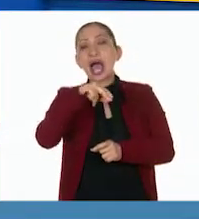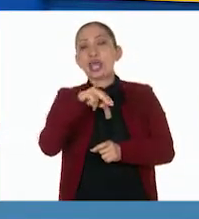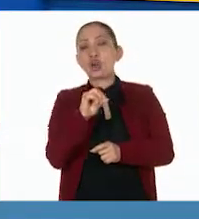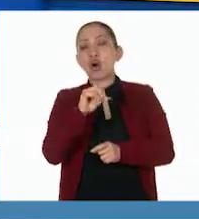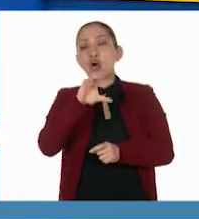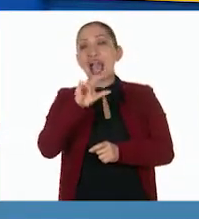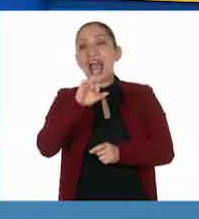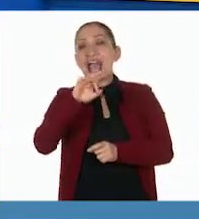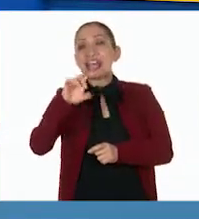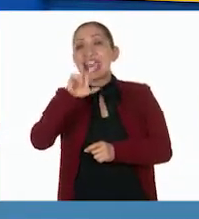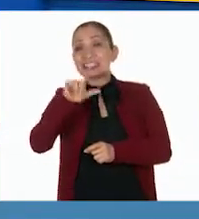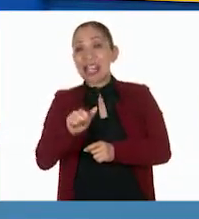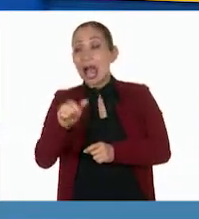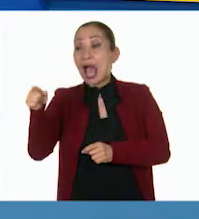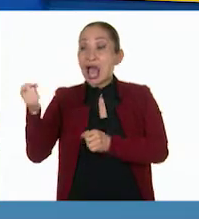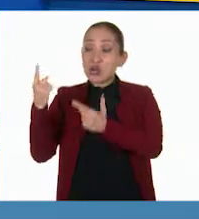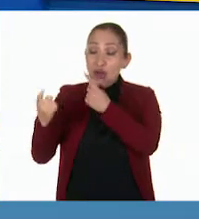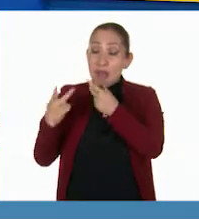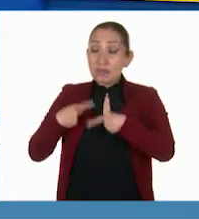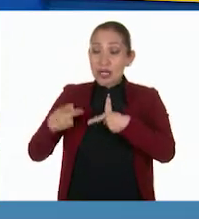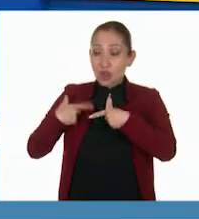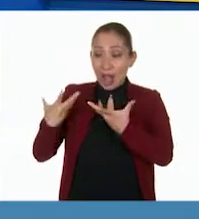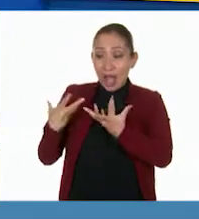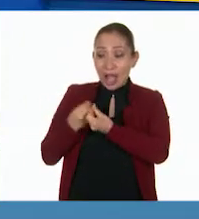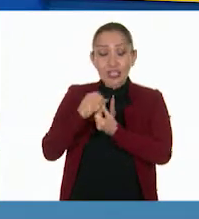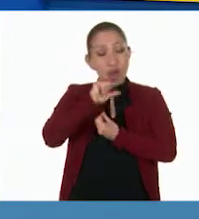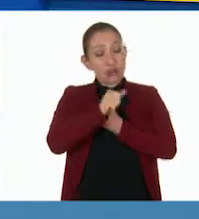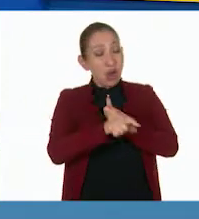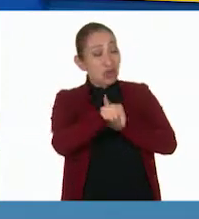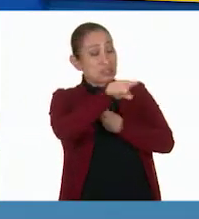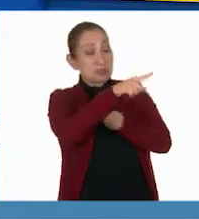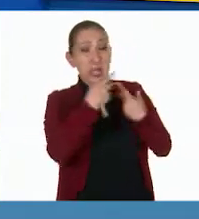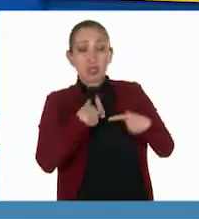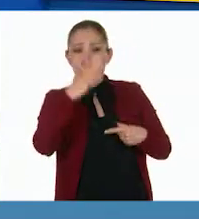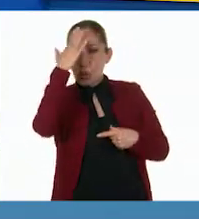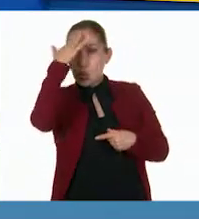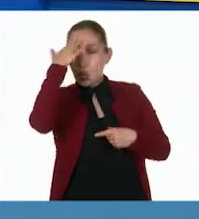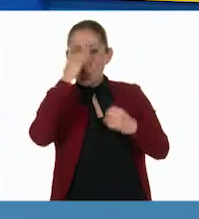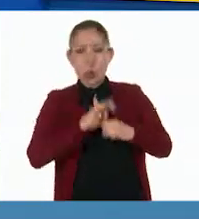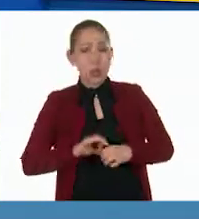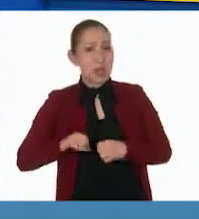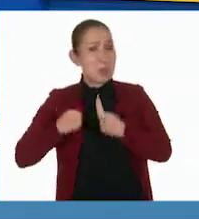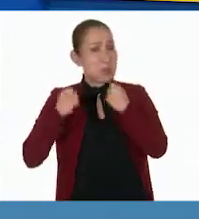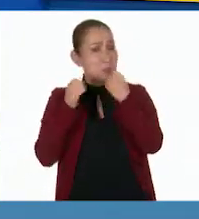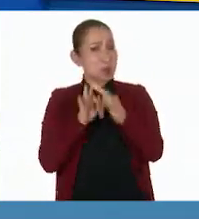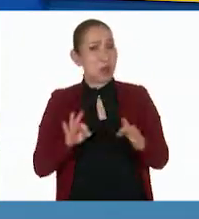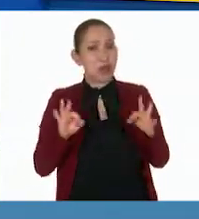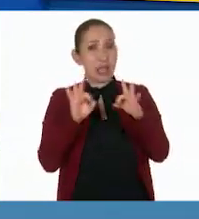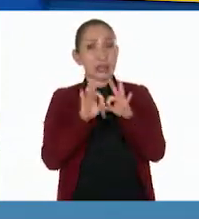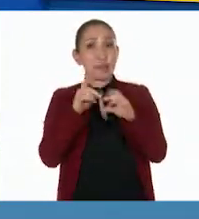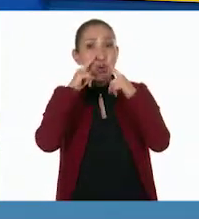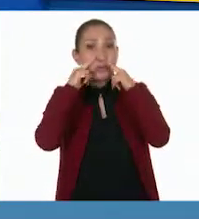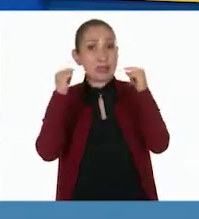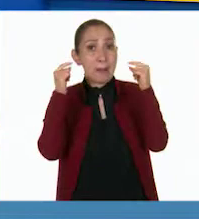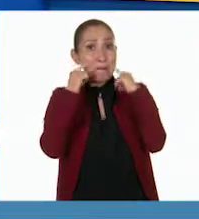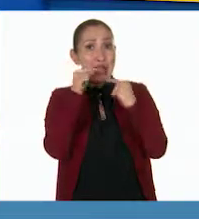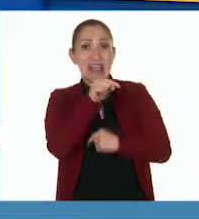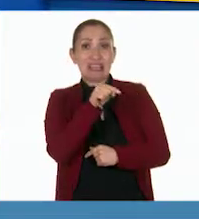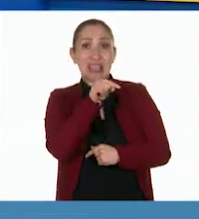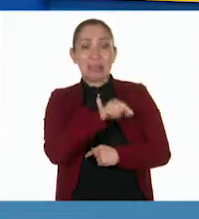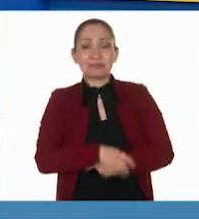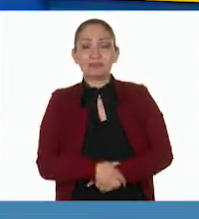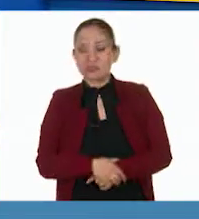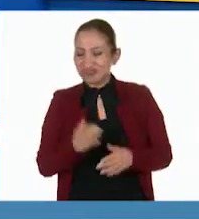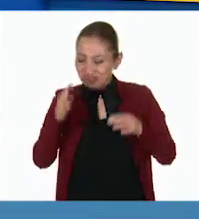tenía, y entre ellos algunos caudillos revolucionarios tan importantes y con tantos seguidores como Emiliano Zapata.